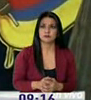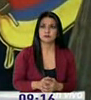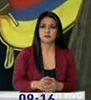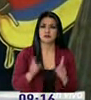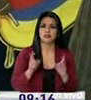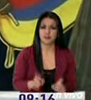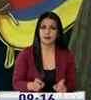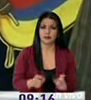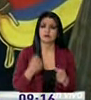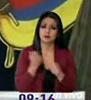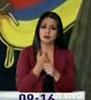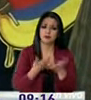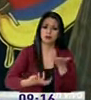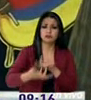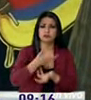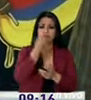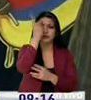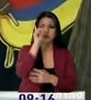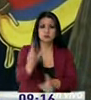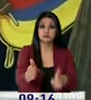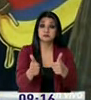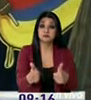forma armónica, de forma decidida,